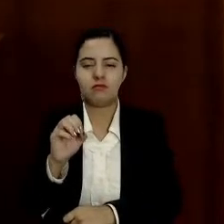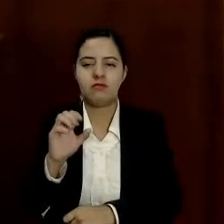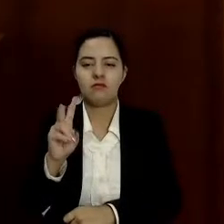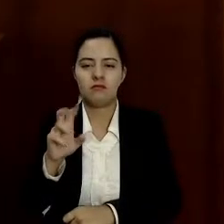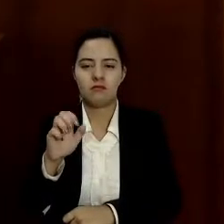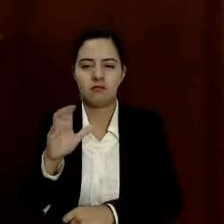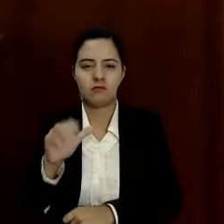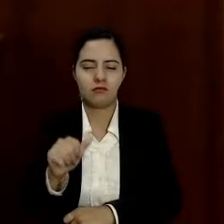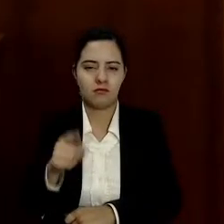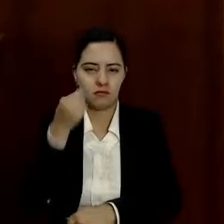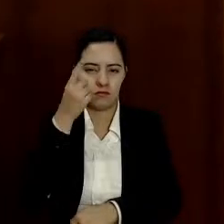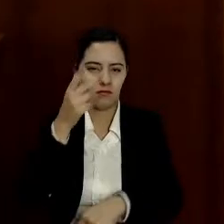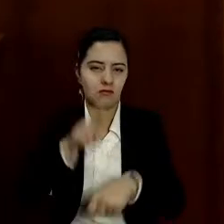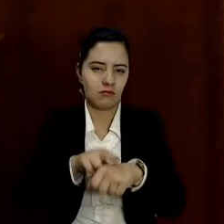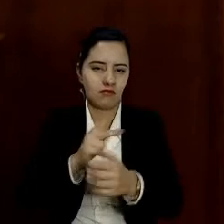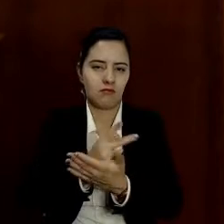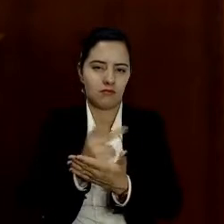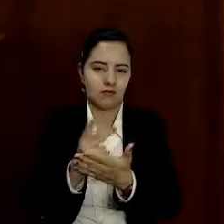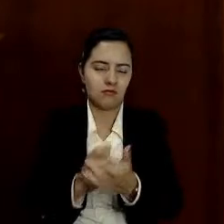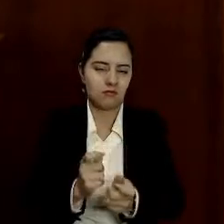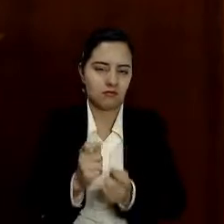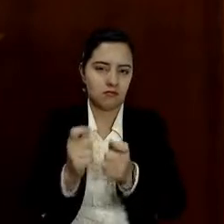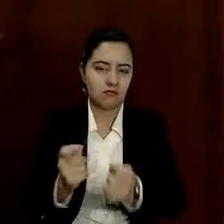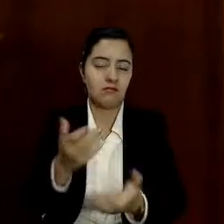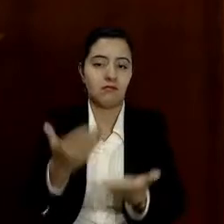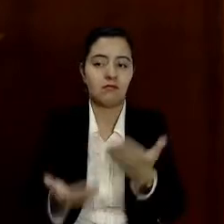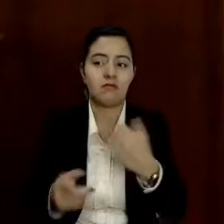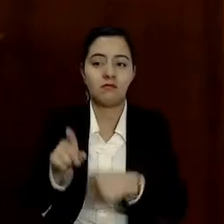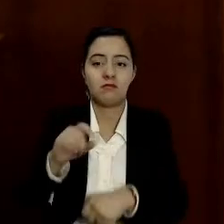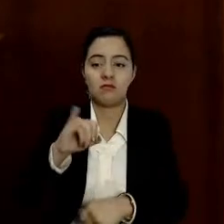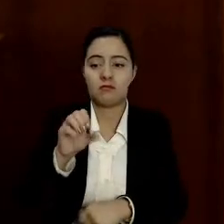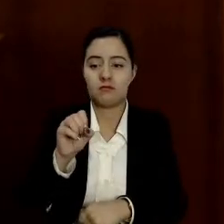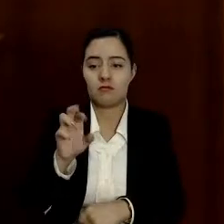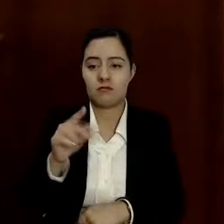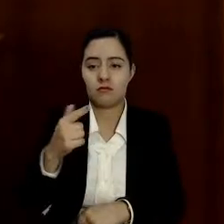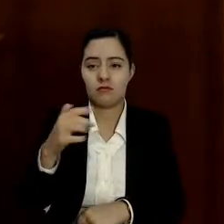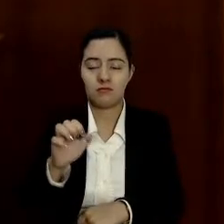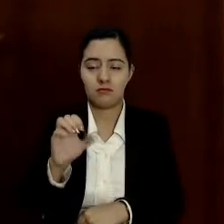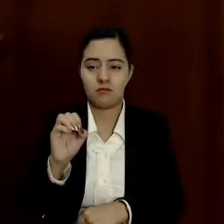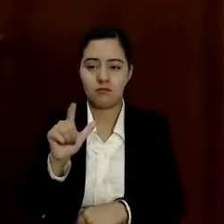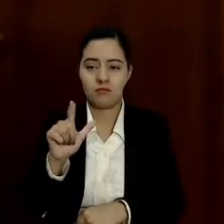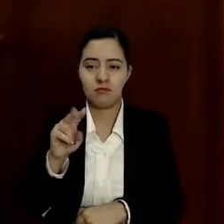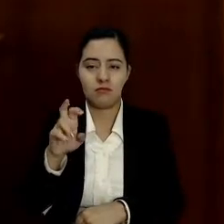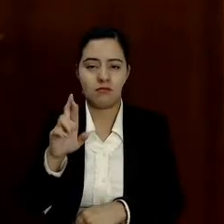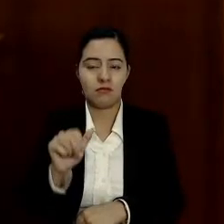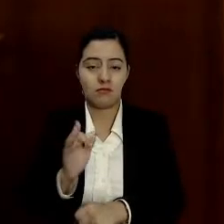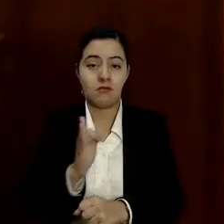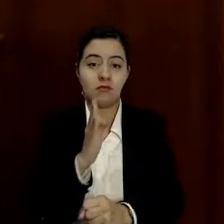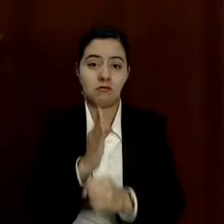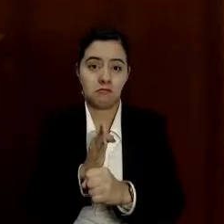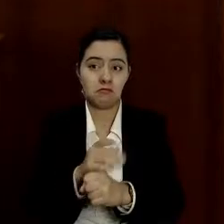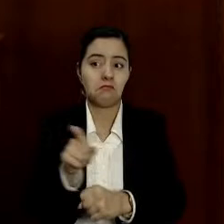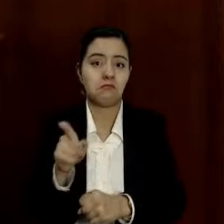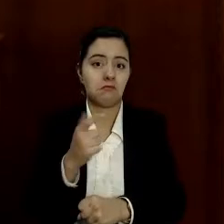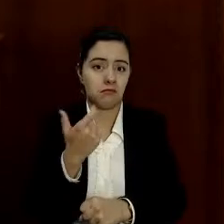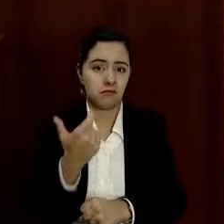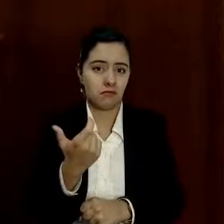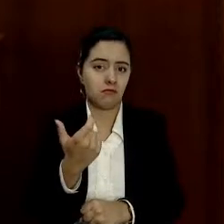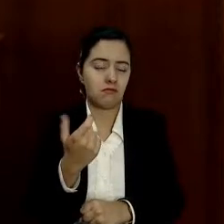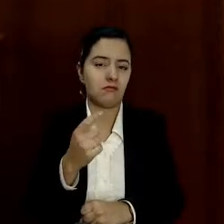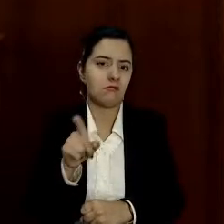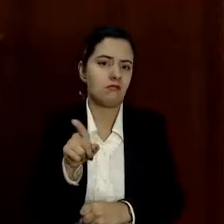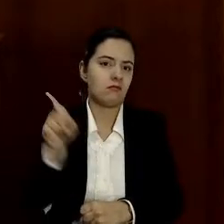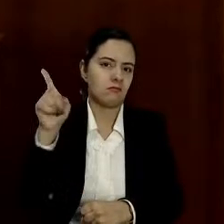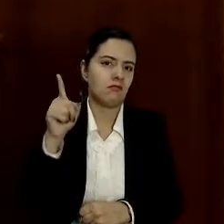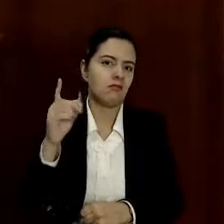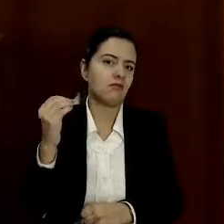Jorge Olvera está hoy además vergonzosamente cobrando un sueldo como investigador en la Facultad de Derecho por